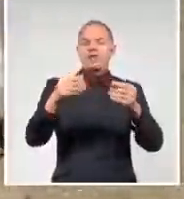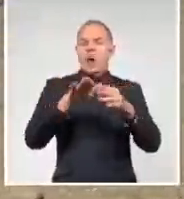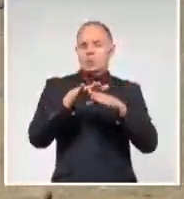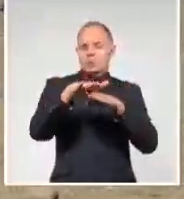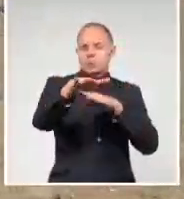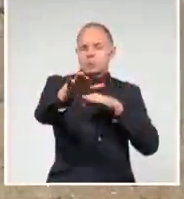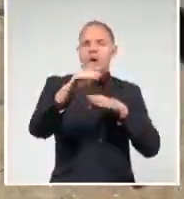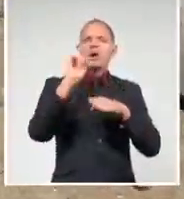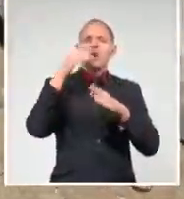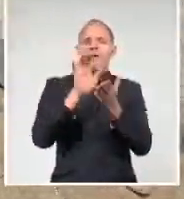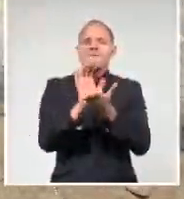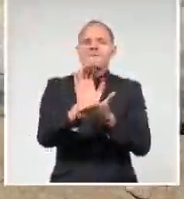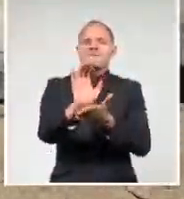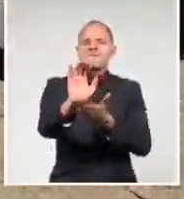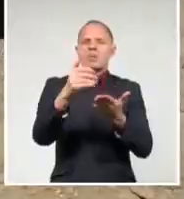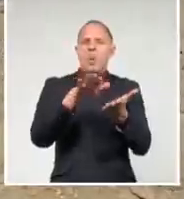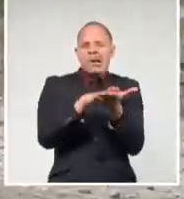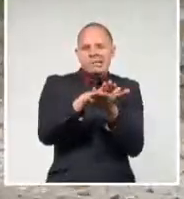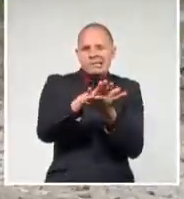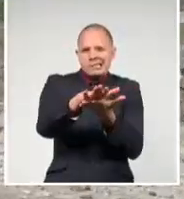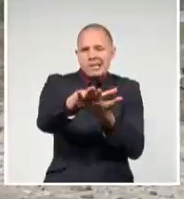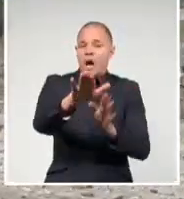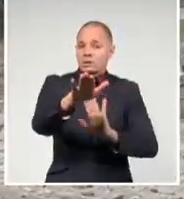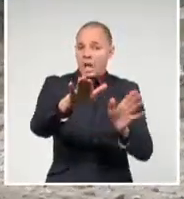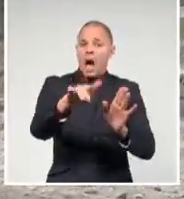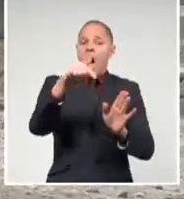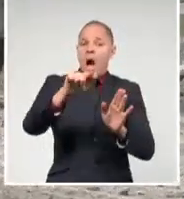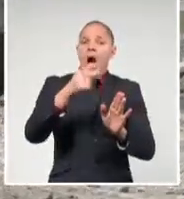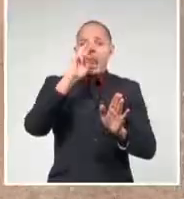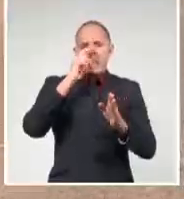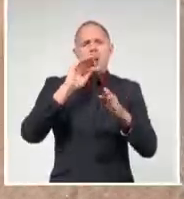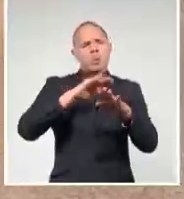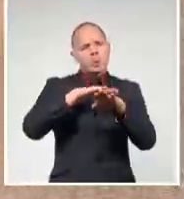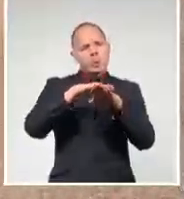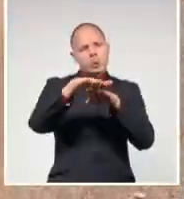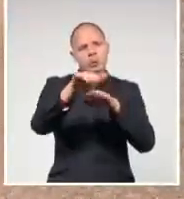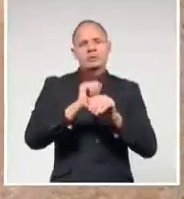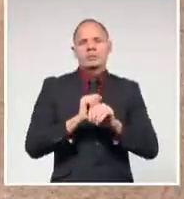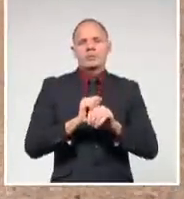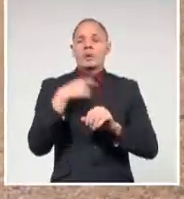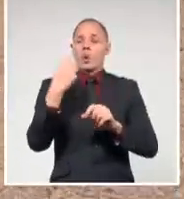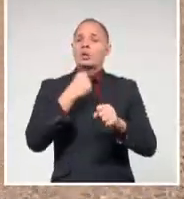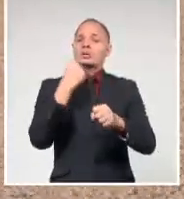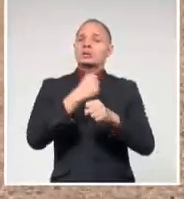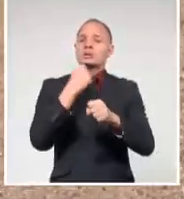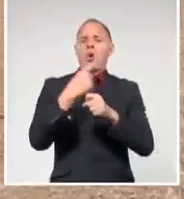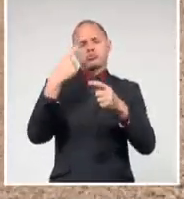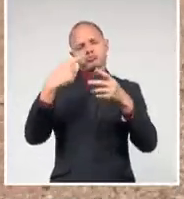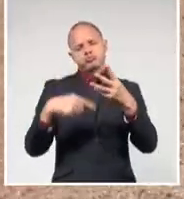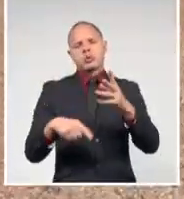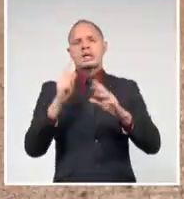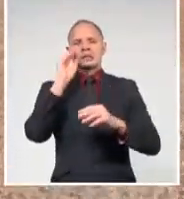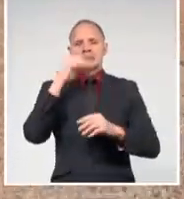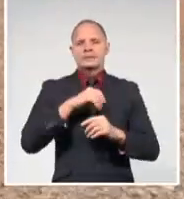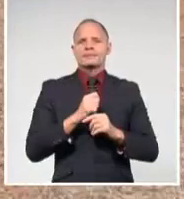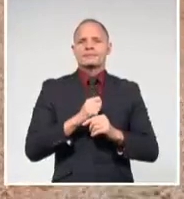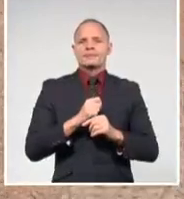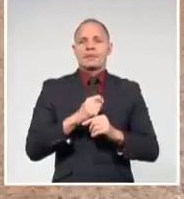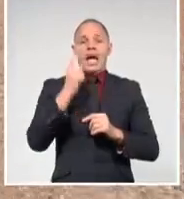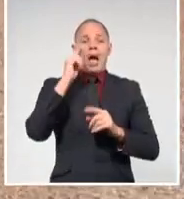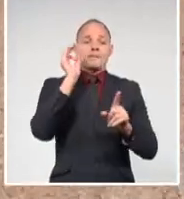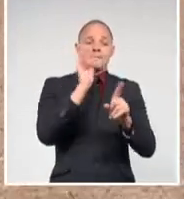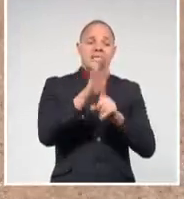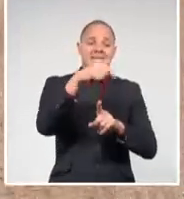el TOA, tramo TOA, hasta Puente Maraví. Estamos trabajando en el perfilado y nivelación desde el tramo de Santa